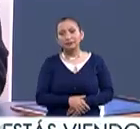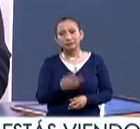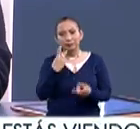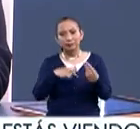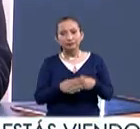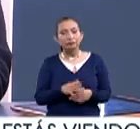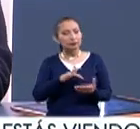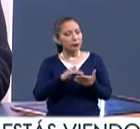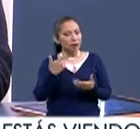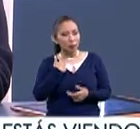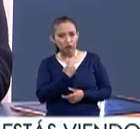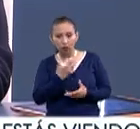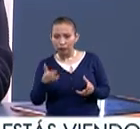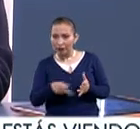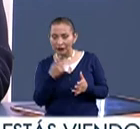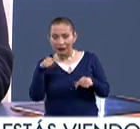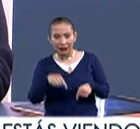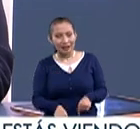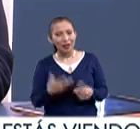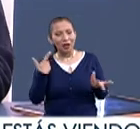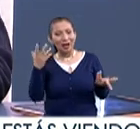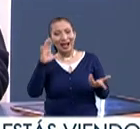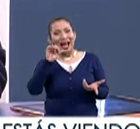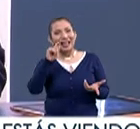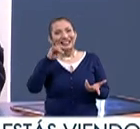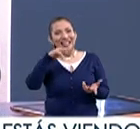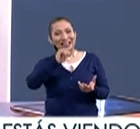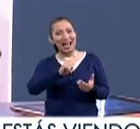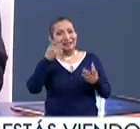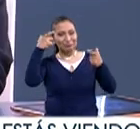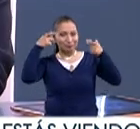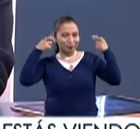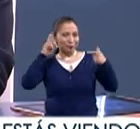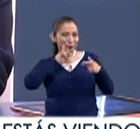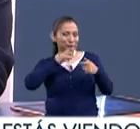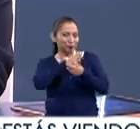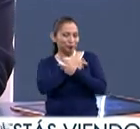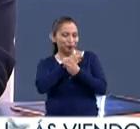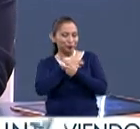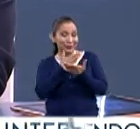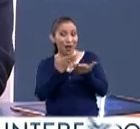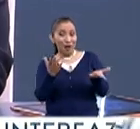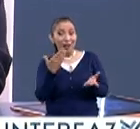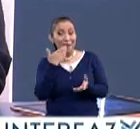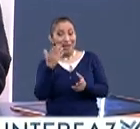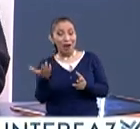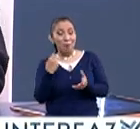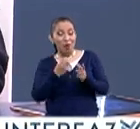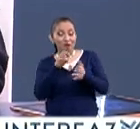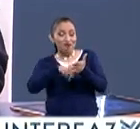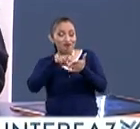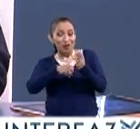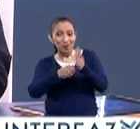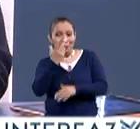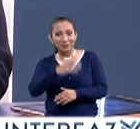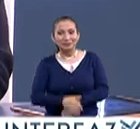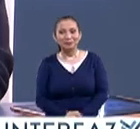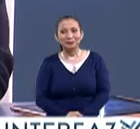con nosotros. Días. Por No, qué gusto estar con ustedes y aquí buenos con la días, Catrina. sí. Con la Catrina, ¿no? Y mira, hoy sí se puso Catrina.